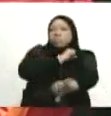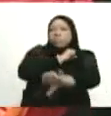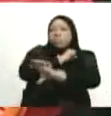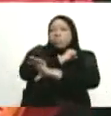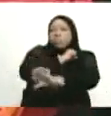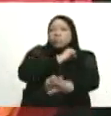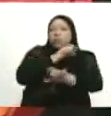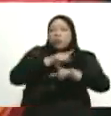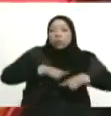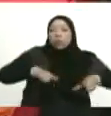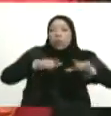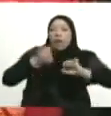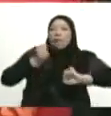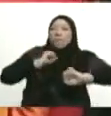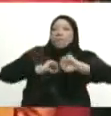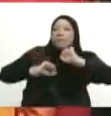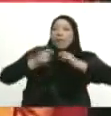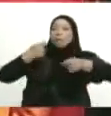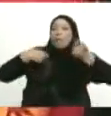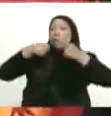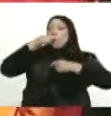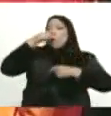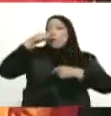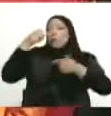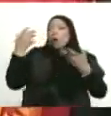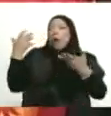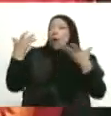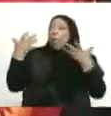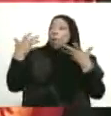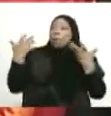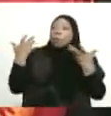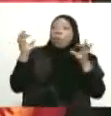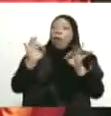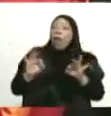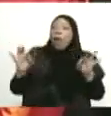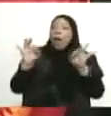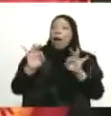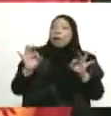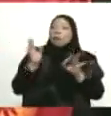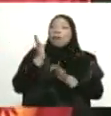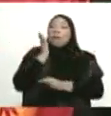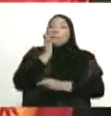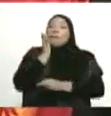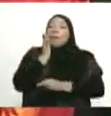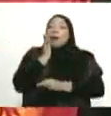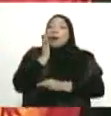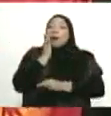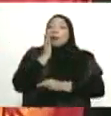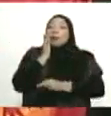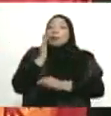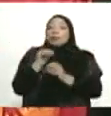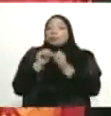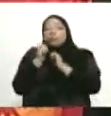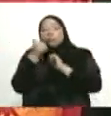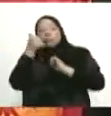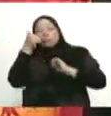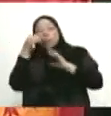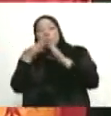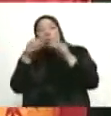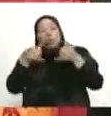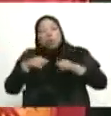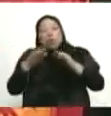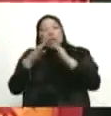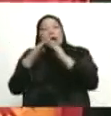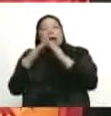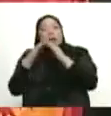decirlos a tiempo y evitar, porque no hay nada como una madre se acueste tranquila porque todos sus hijos están